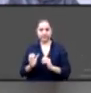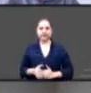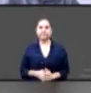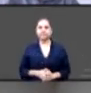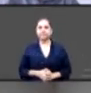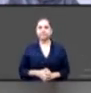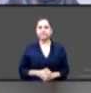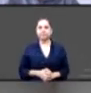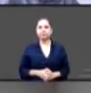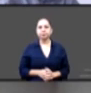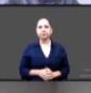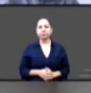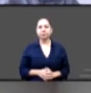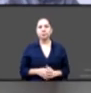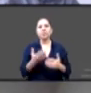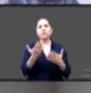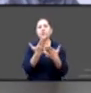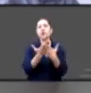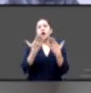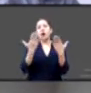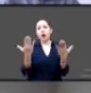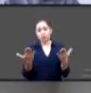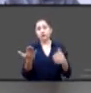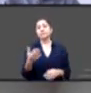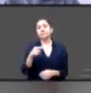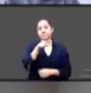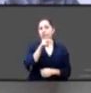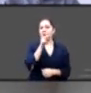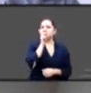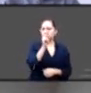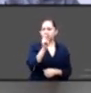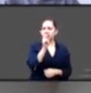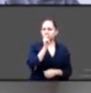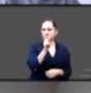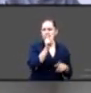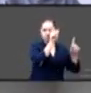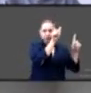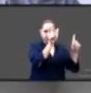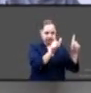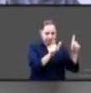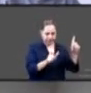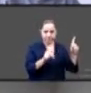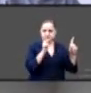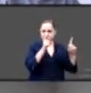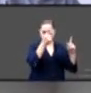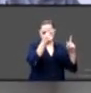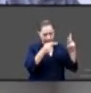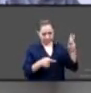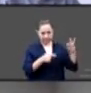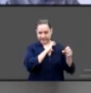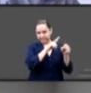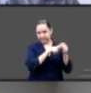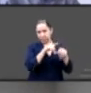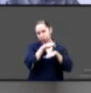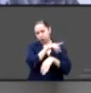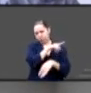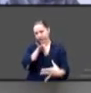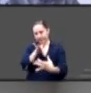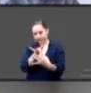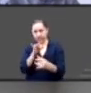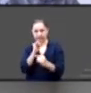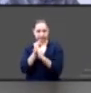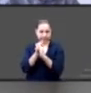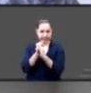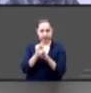Bueno, vamos entonces ya a hablar acerca de esta terminología y hablar de lo que está sucediendo precisamente a través de las tecnologías de información y comunicación. Yo